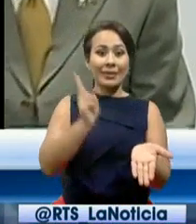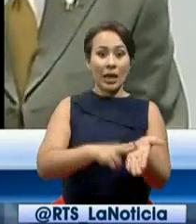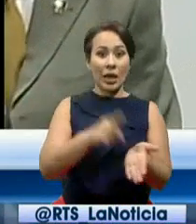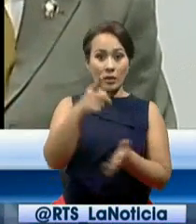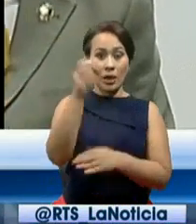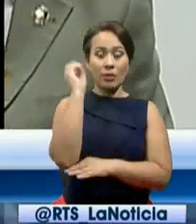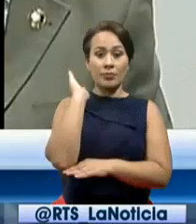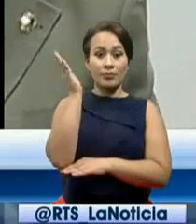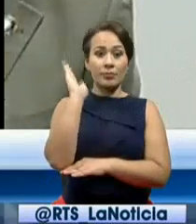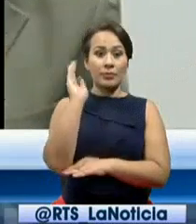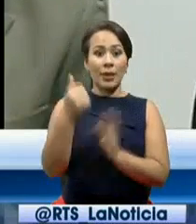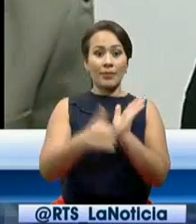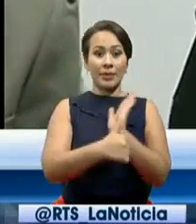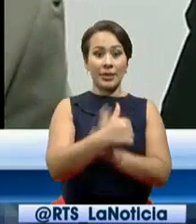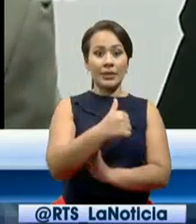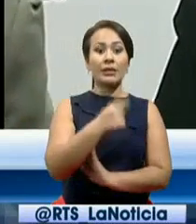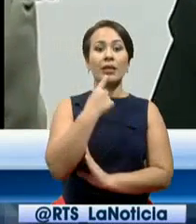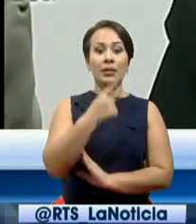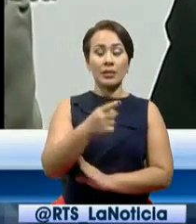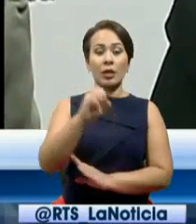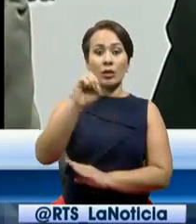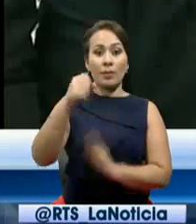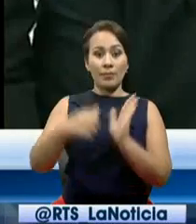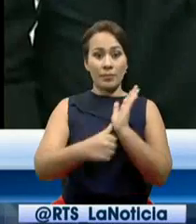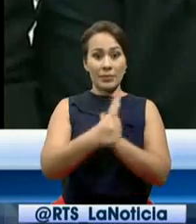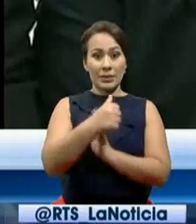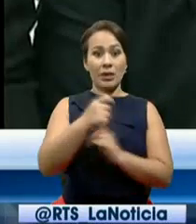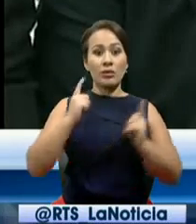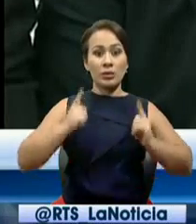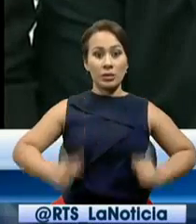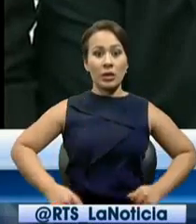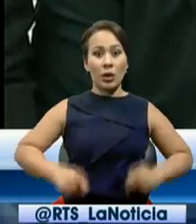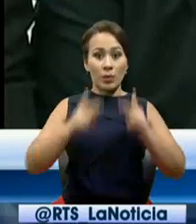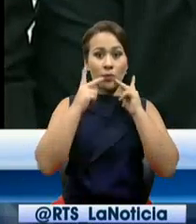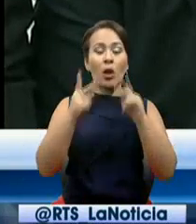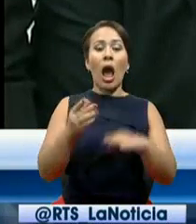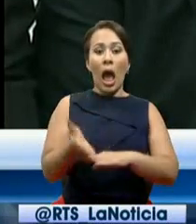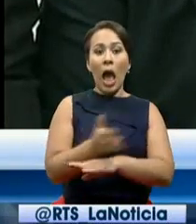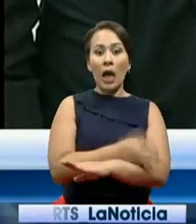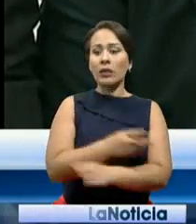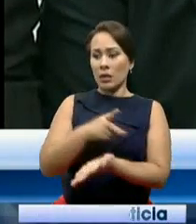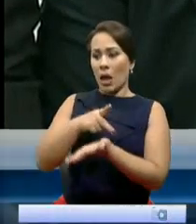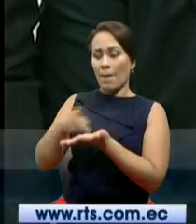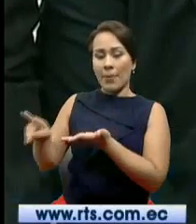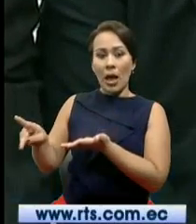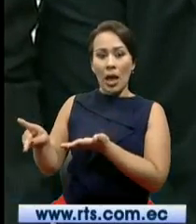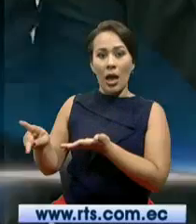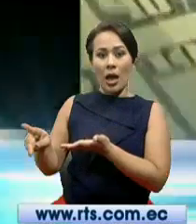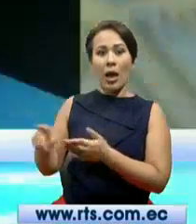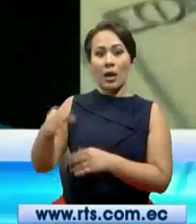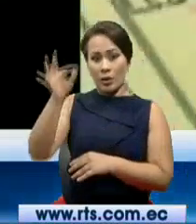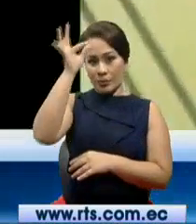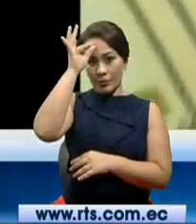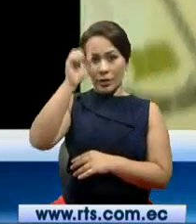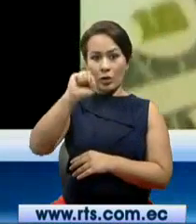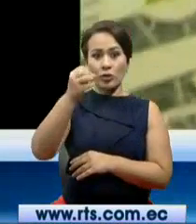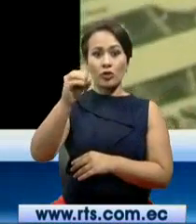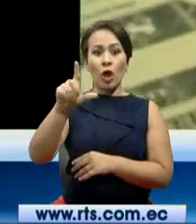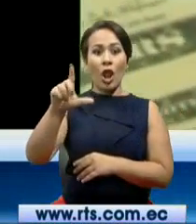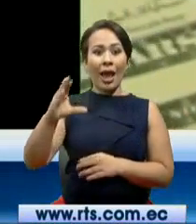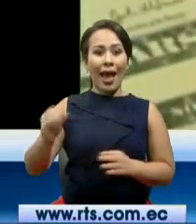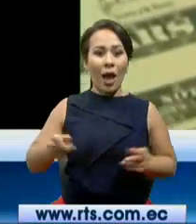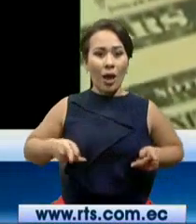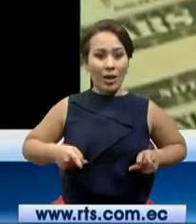la ministra, Solca reconoce que el Ministerio de Salud Pública transfirió oportunamente el valor correspondiente a la asignación por ley